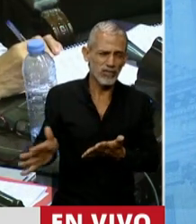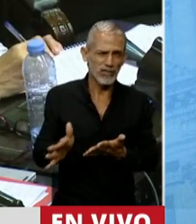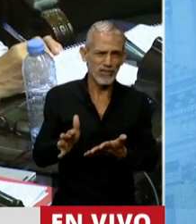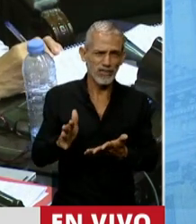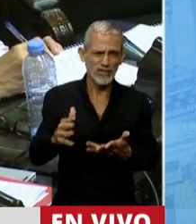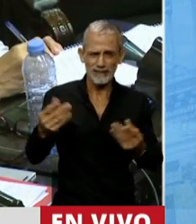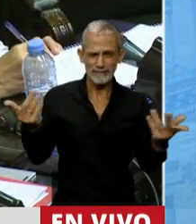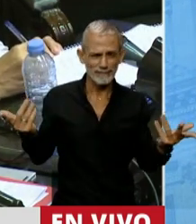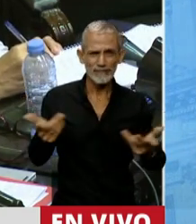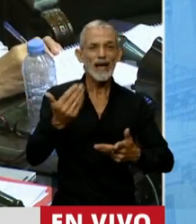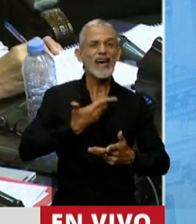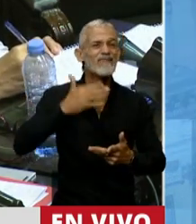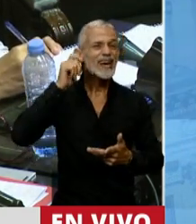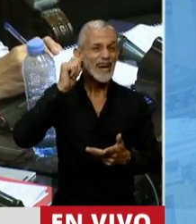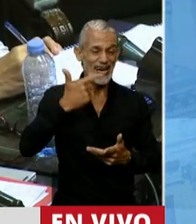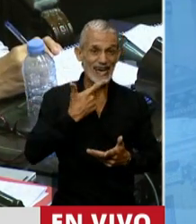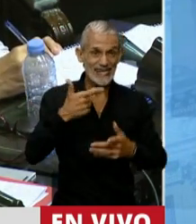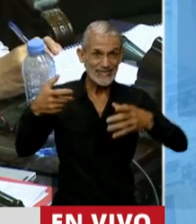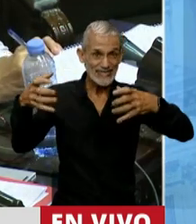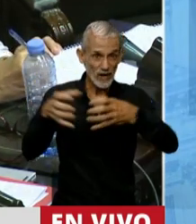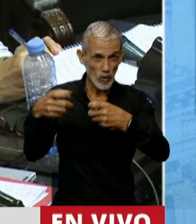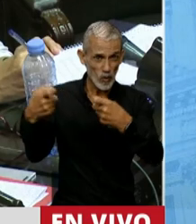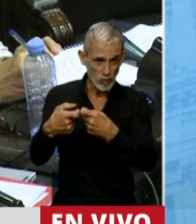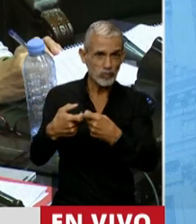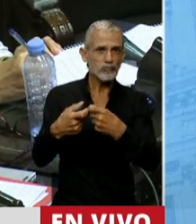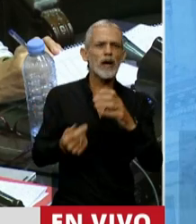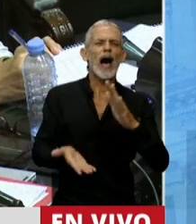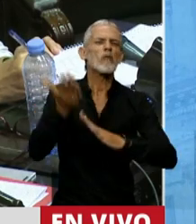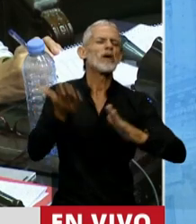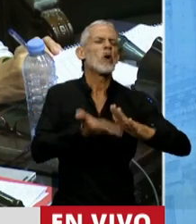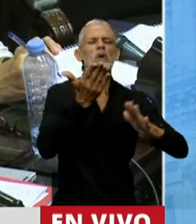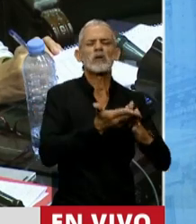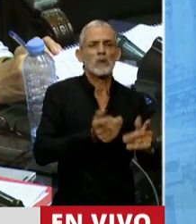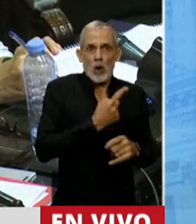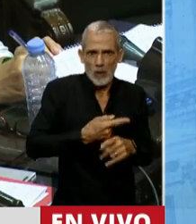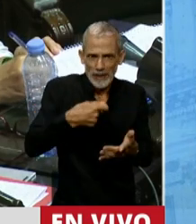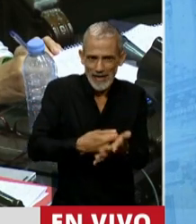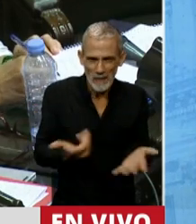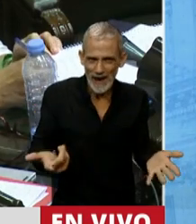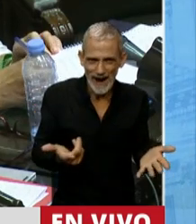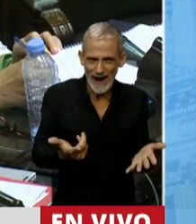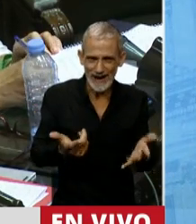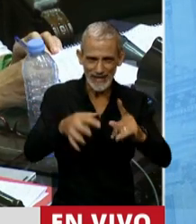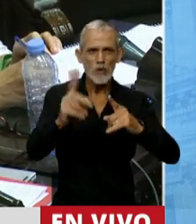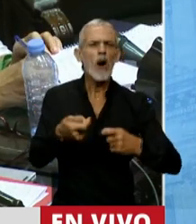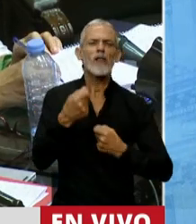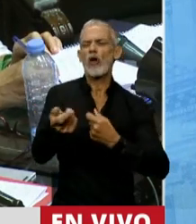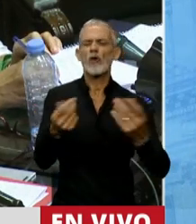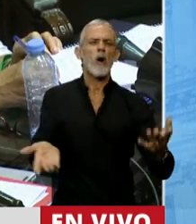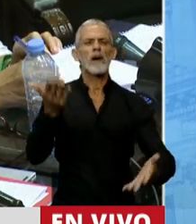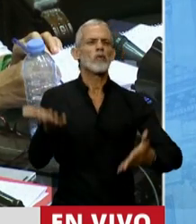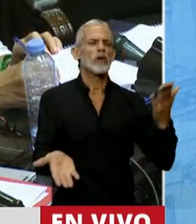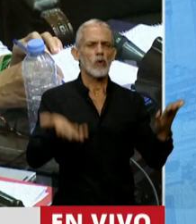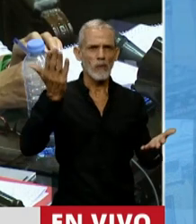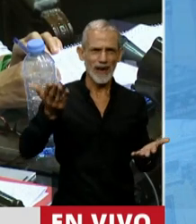vaca sagrada del FGS, dando aumentos que no se podían pagar en el largo plazo, y nos